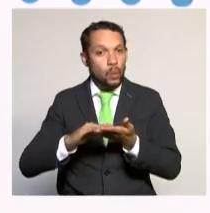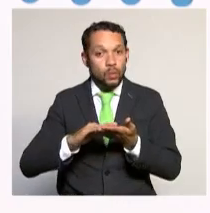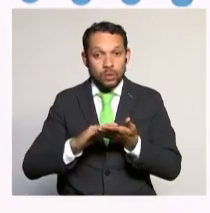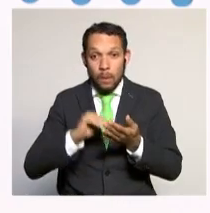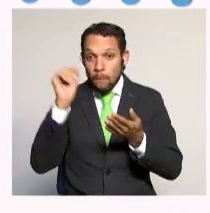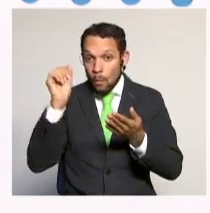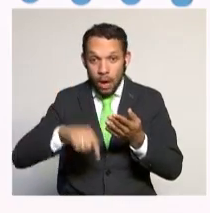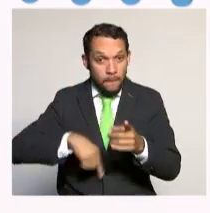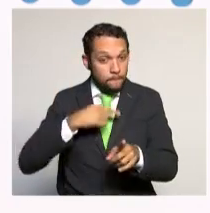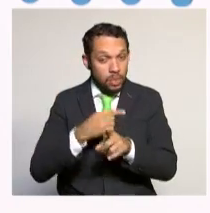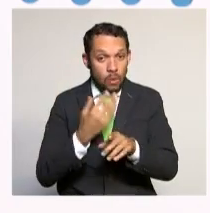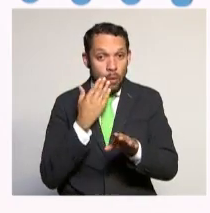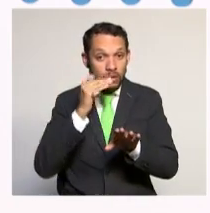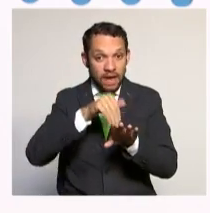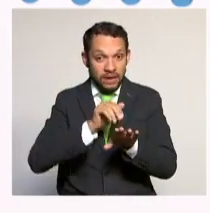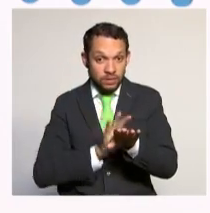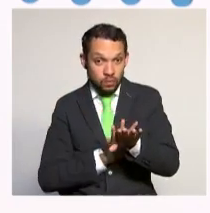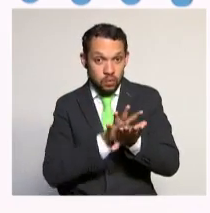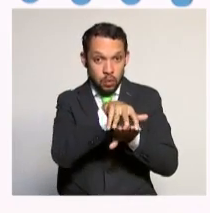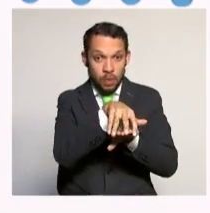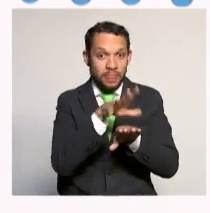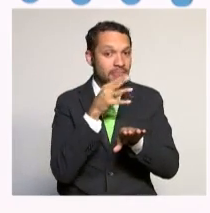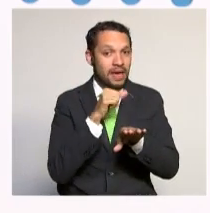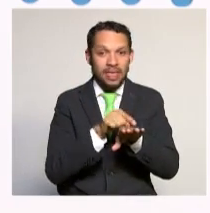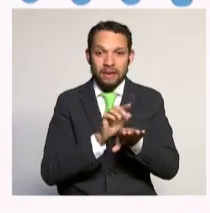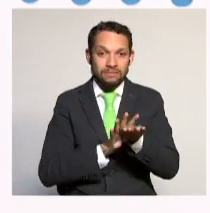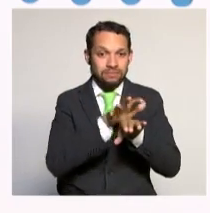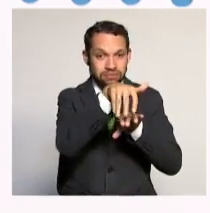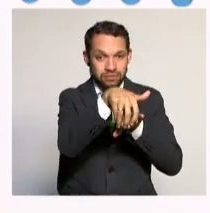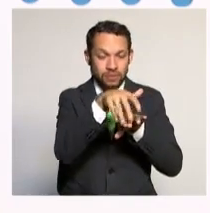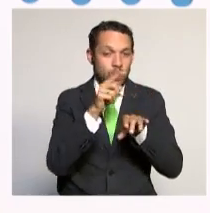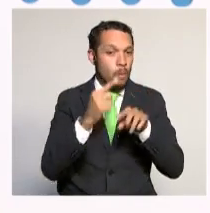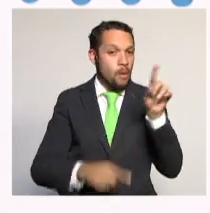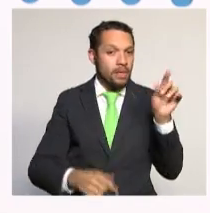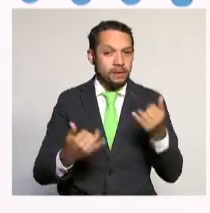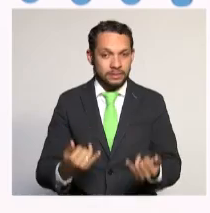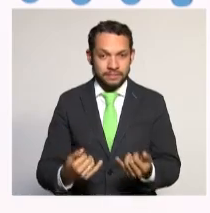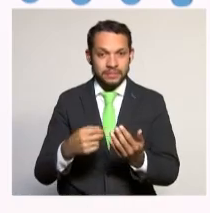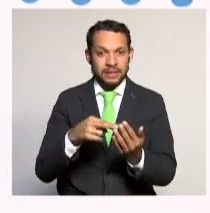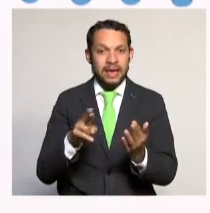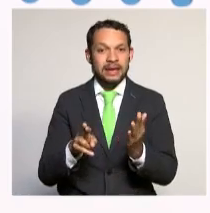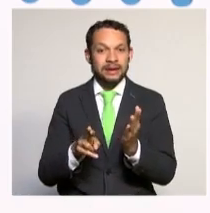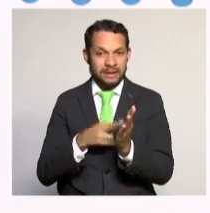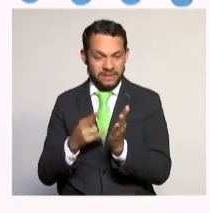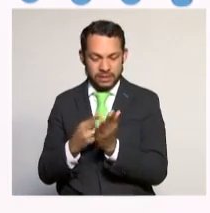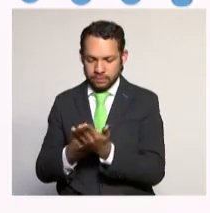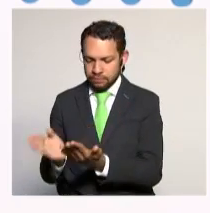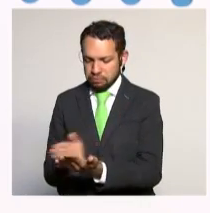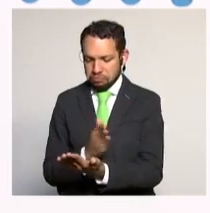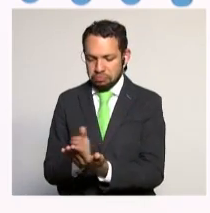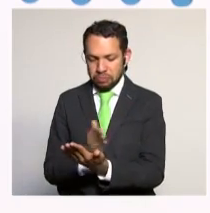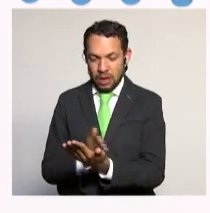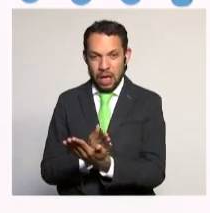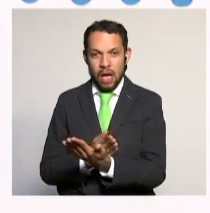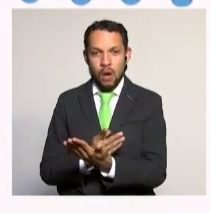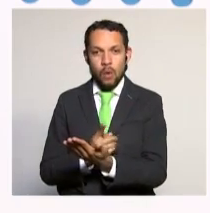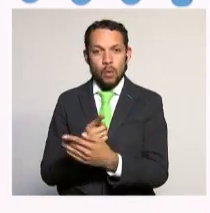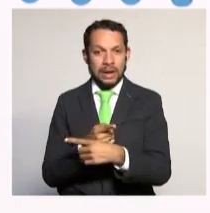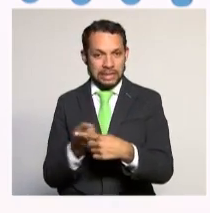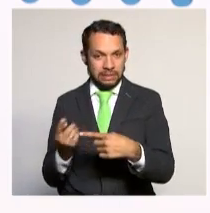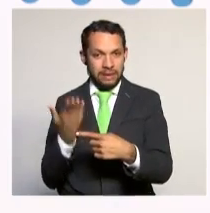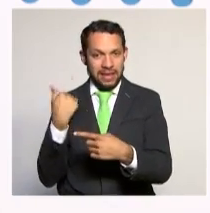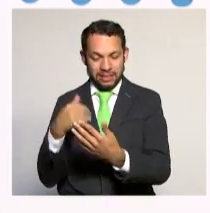o de mejorarla. Inclusive estuve revisando el día de hoy un artículo que salió reciente de hace aproximadamente una